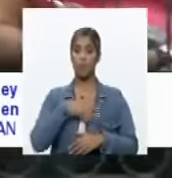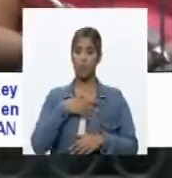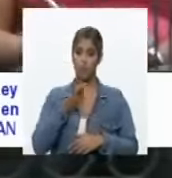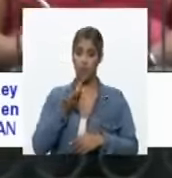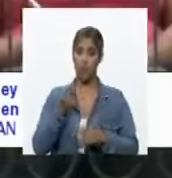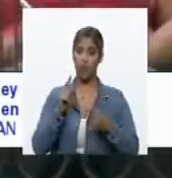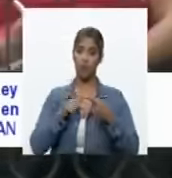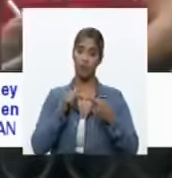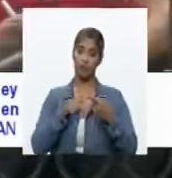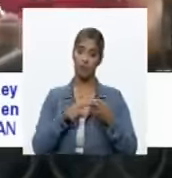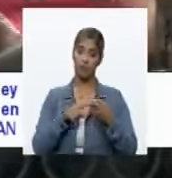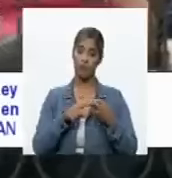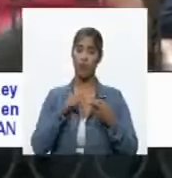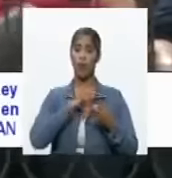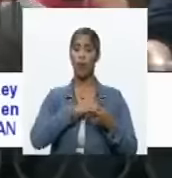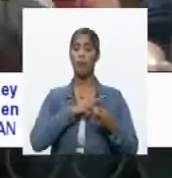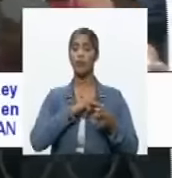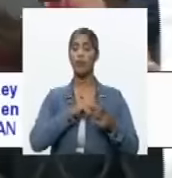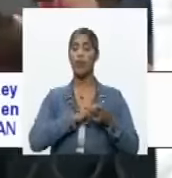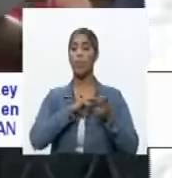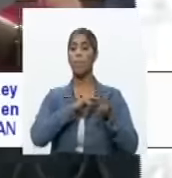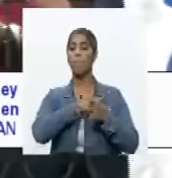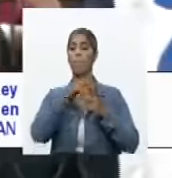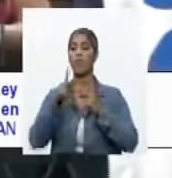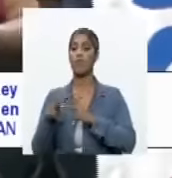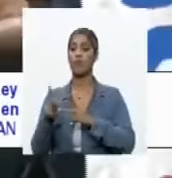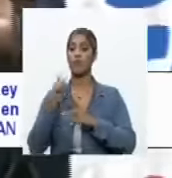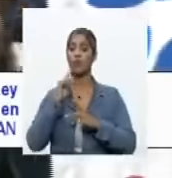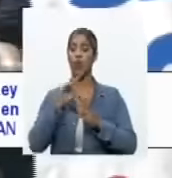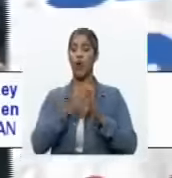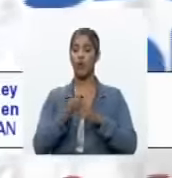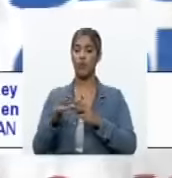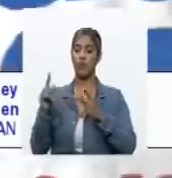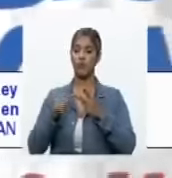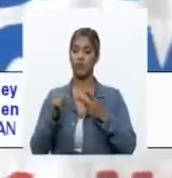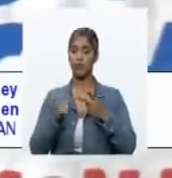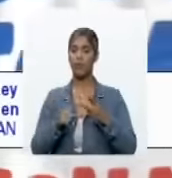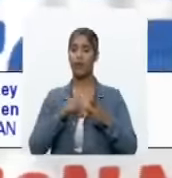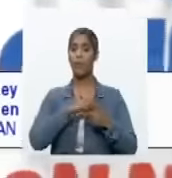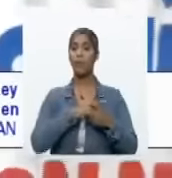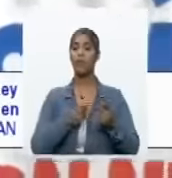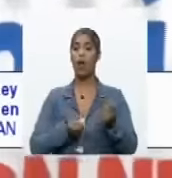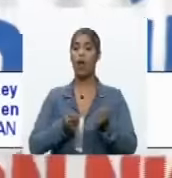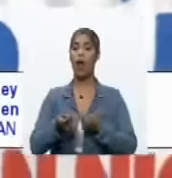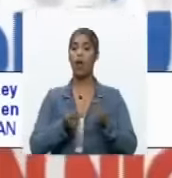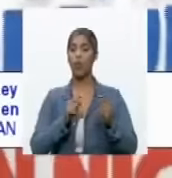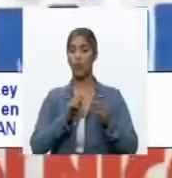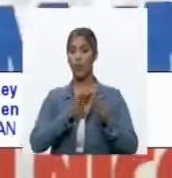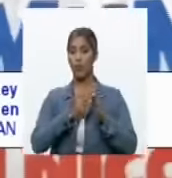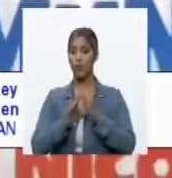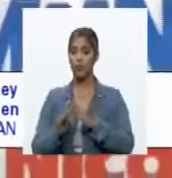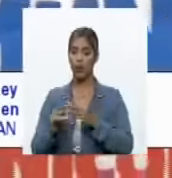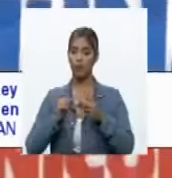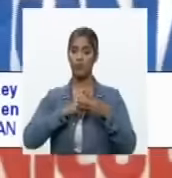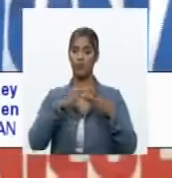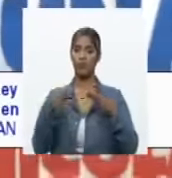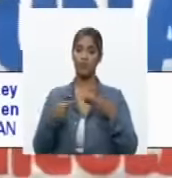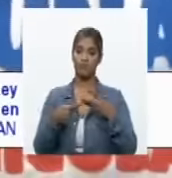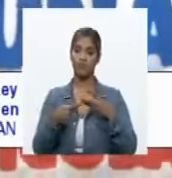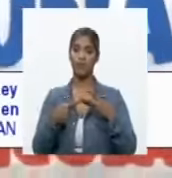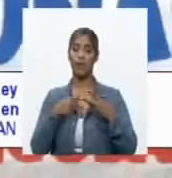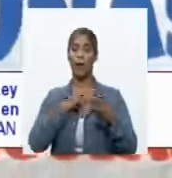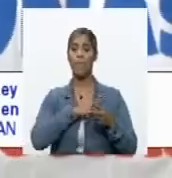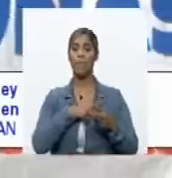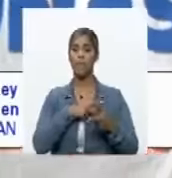ser: 1. Comisión de Planificación Comunal. 2. Comisión de Economía Comunal. 3. Comisión